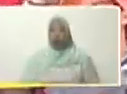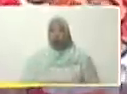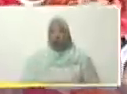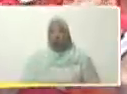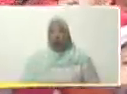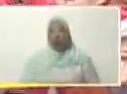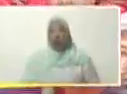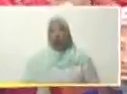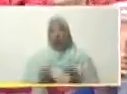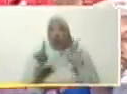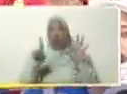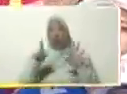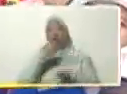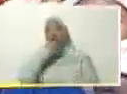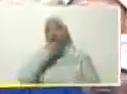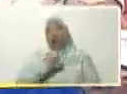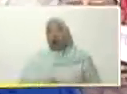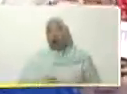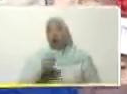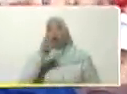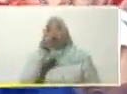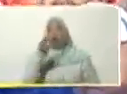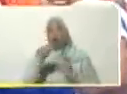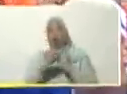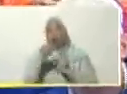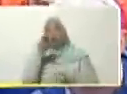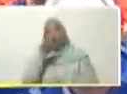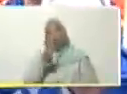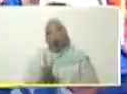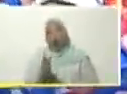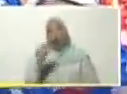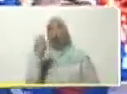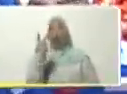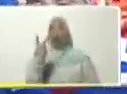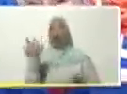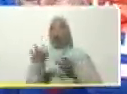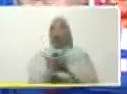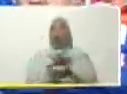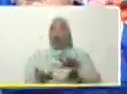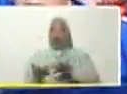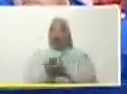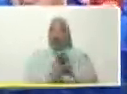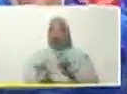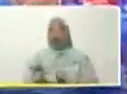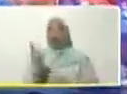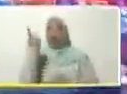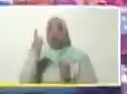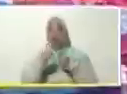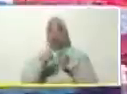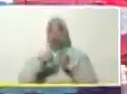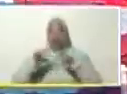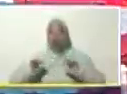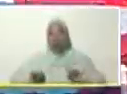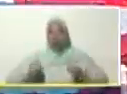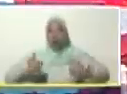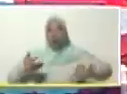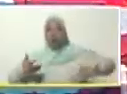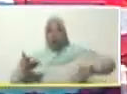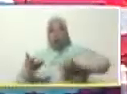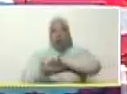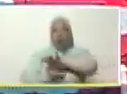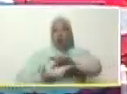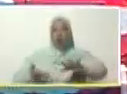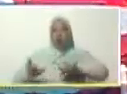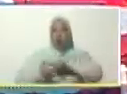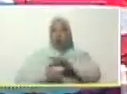El 6 de diciembre del año 2002 ocurrieron dos cosas. Uno, comenzó el sabotaje directo